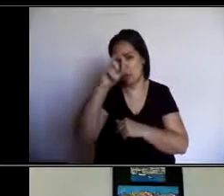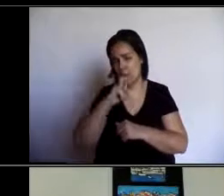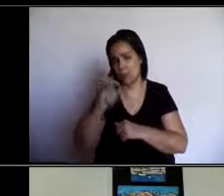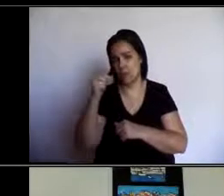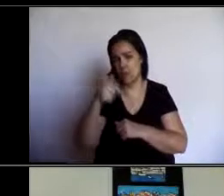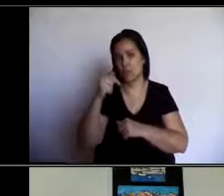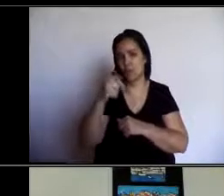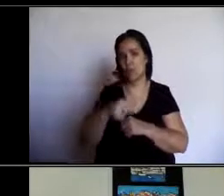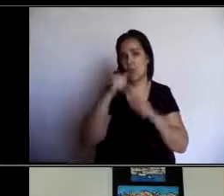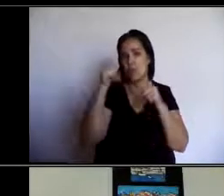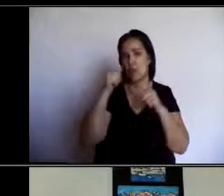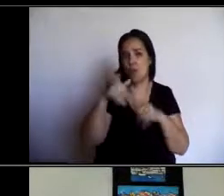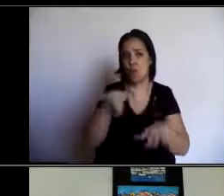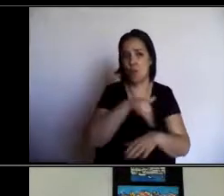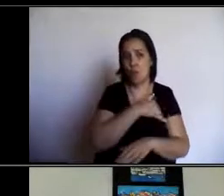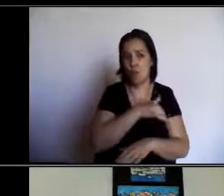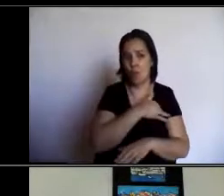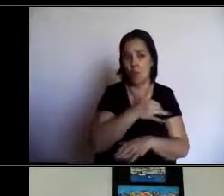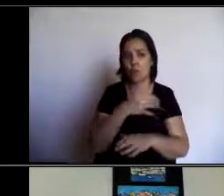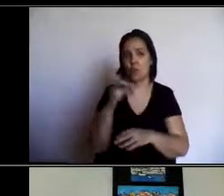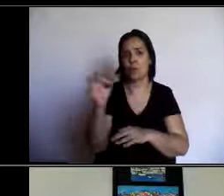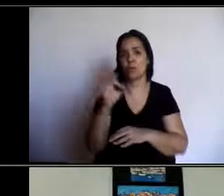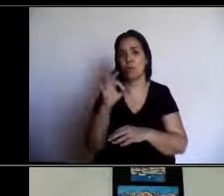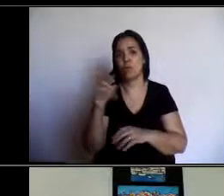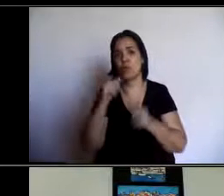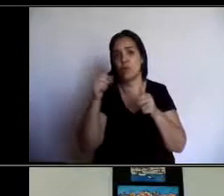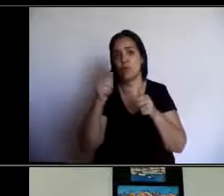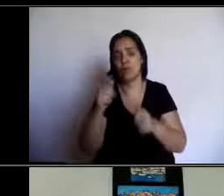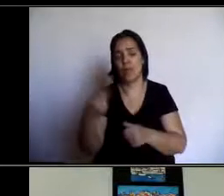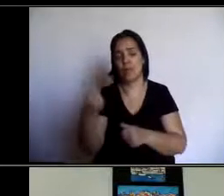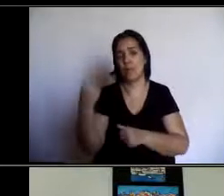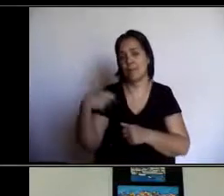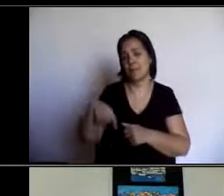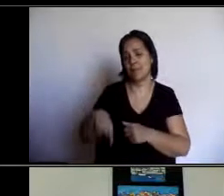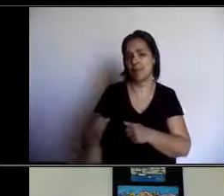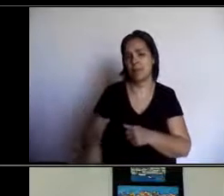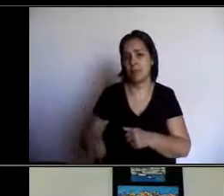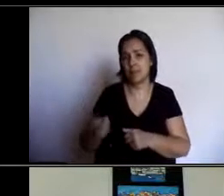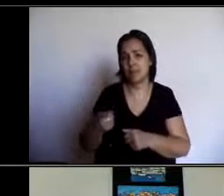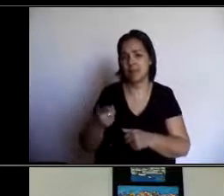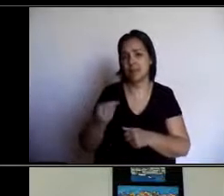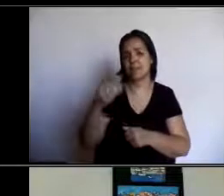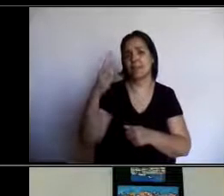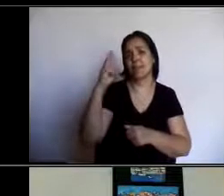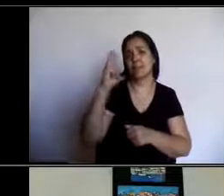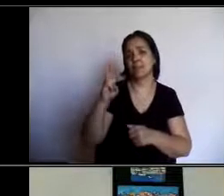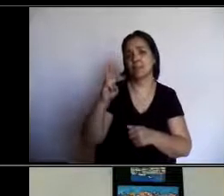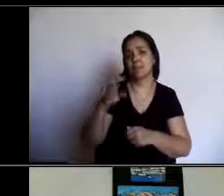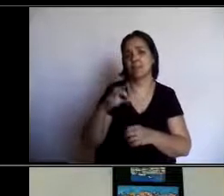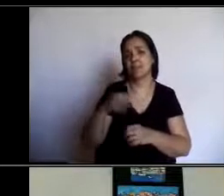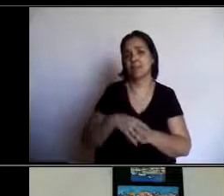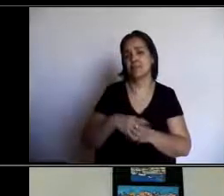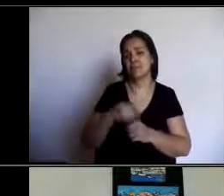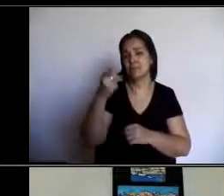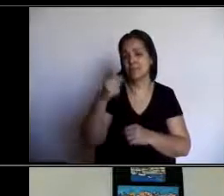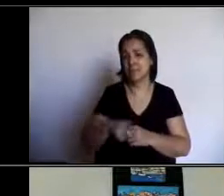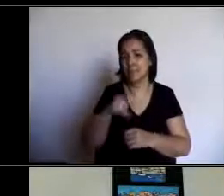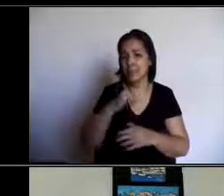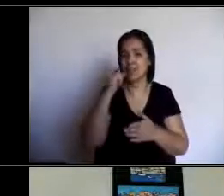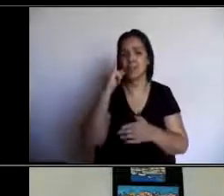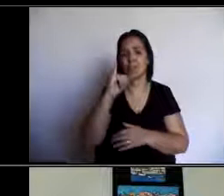con titulaciones universitarias o certificados de profesionalidad de grado 3, que además tenían